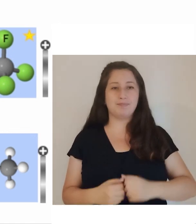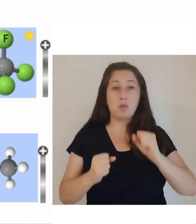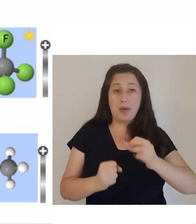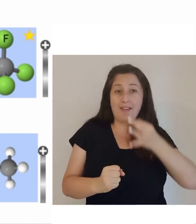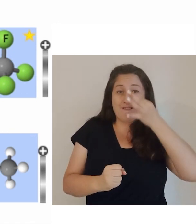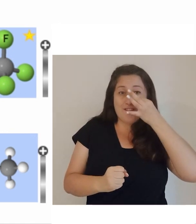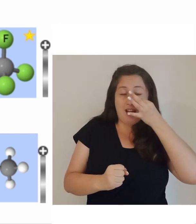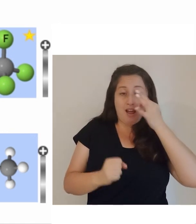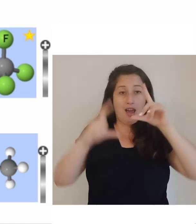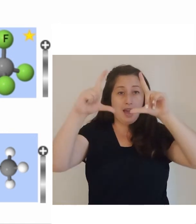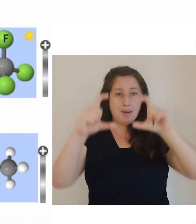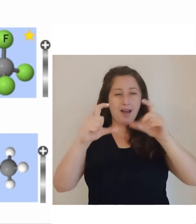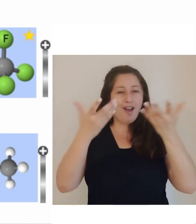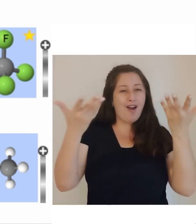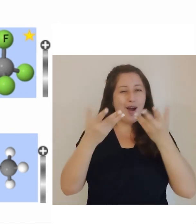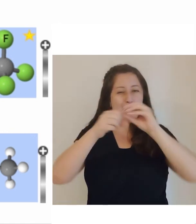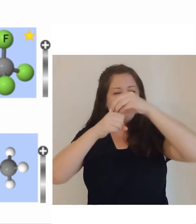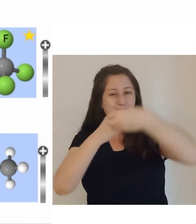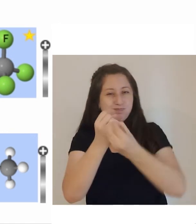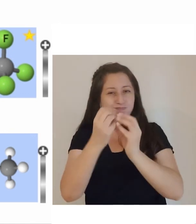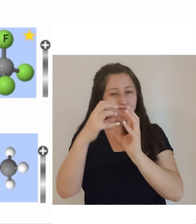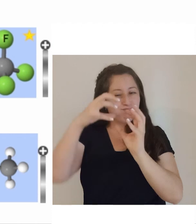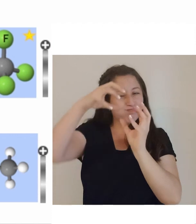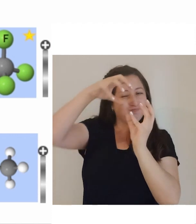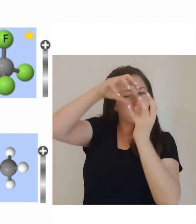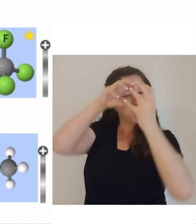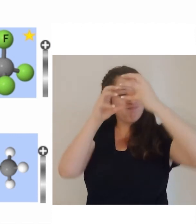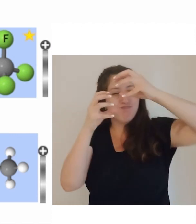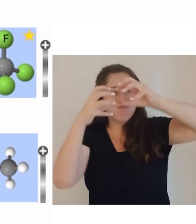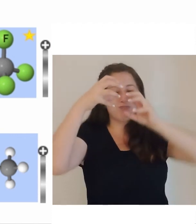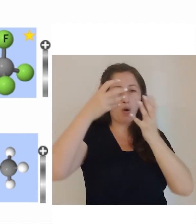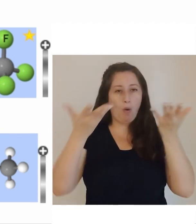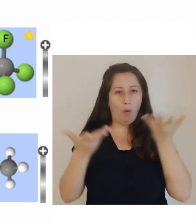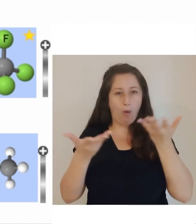la estrella para saber hacia dónde gira la molécula.